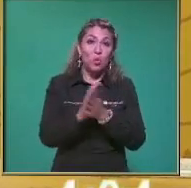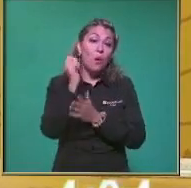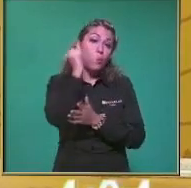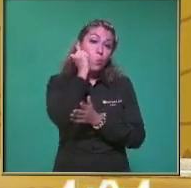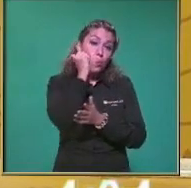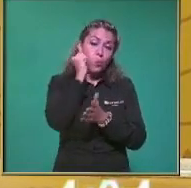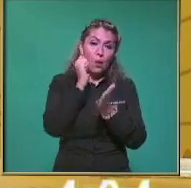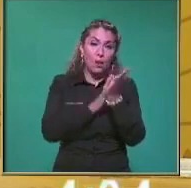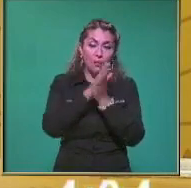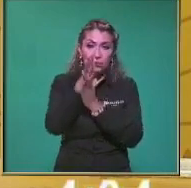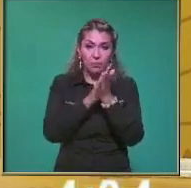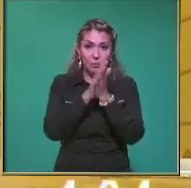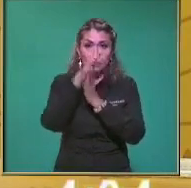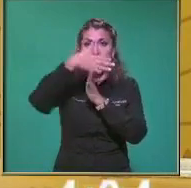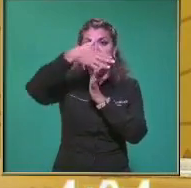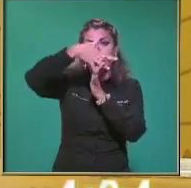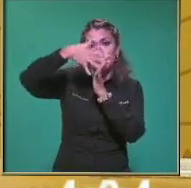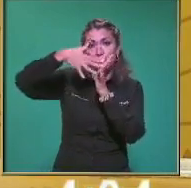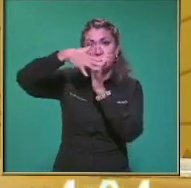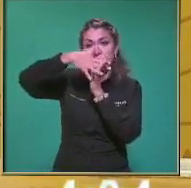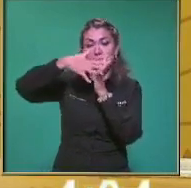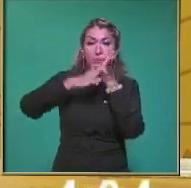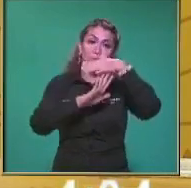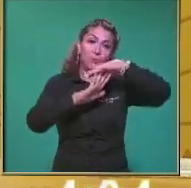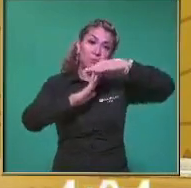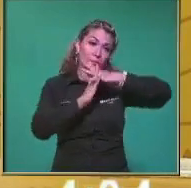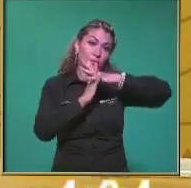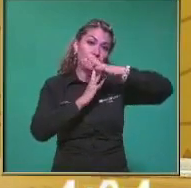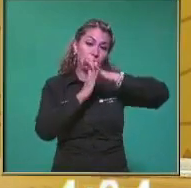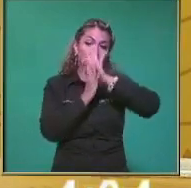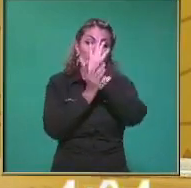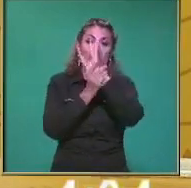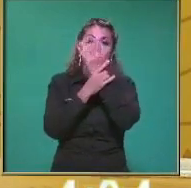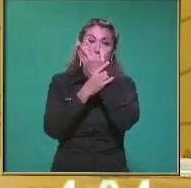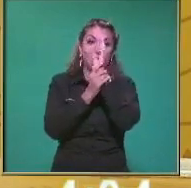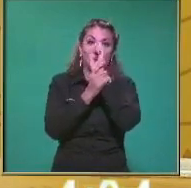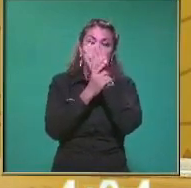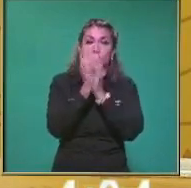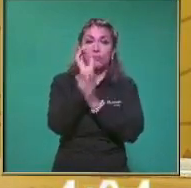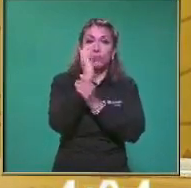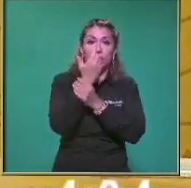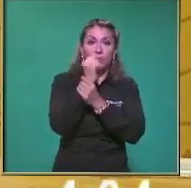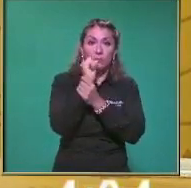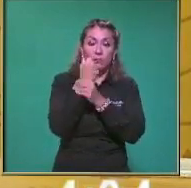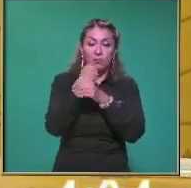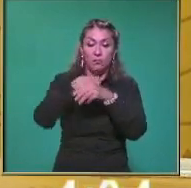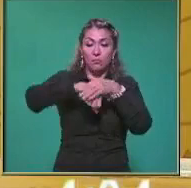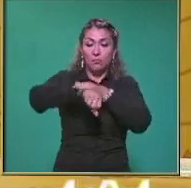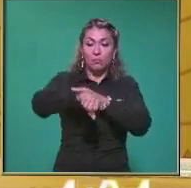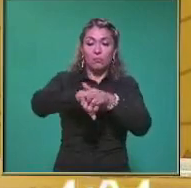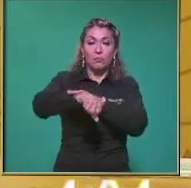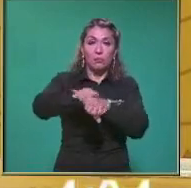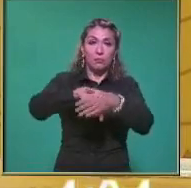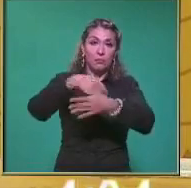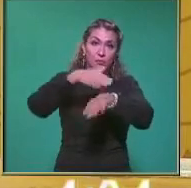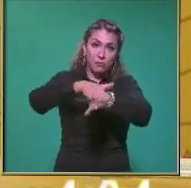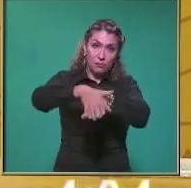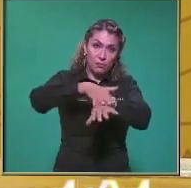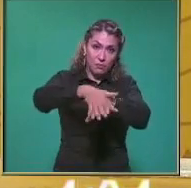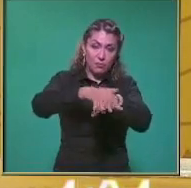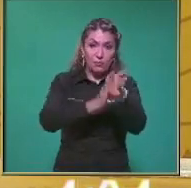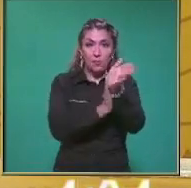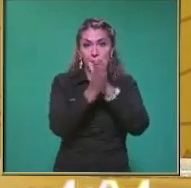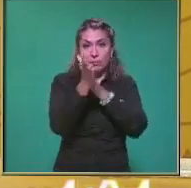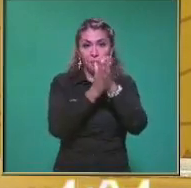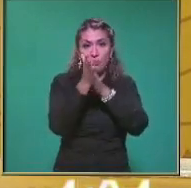partes, nuestras manitas, nuestros dedos, por él, las palmas y el anverso de las palmas, o sea, el lado contrario, los